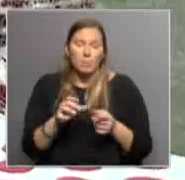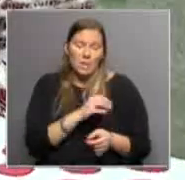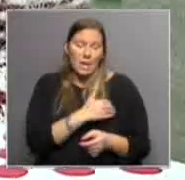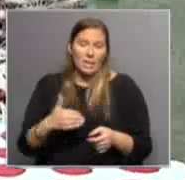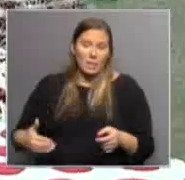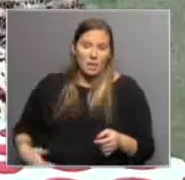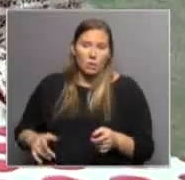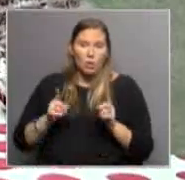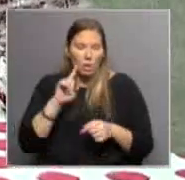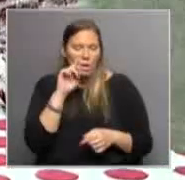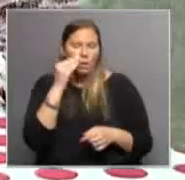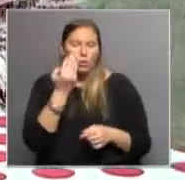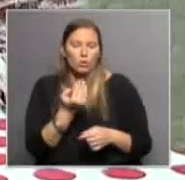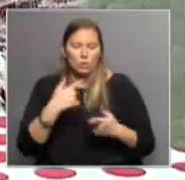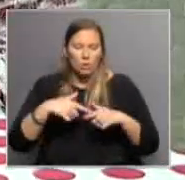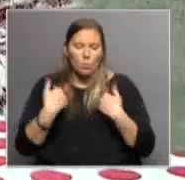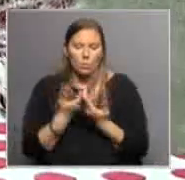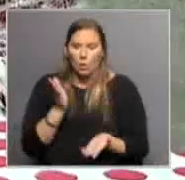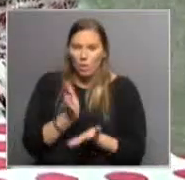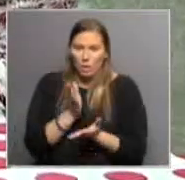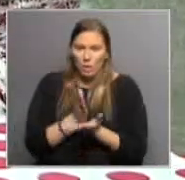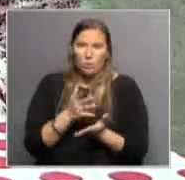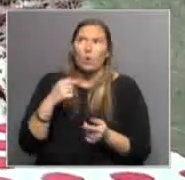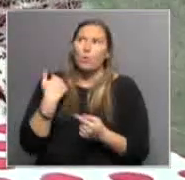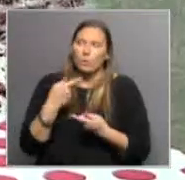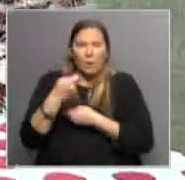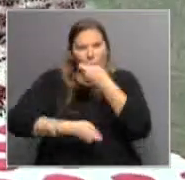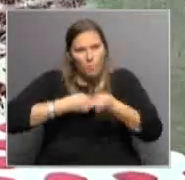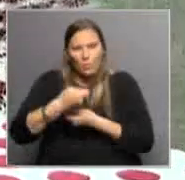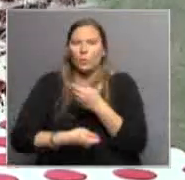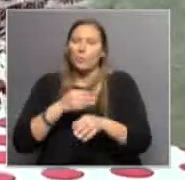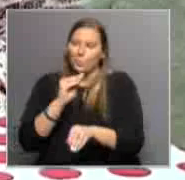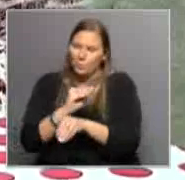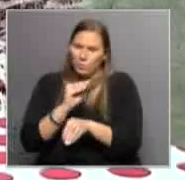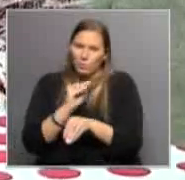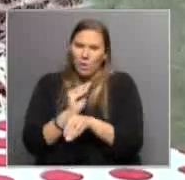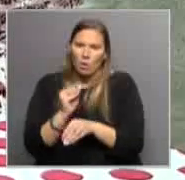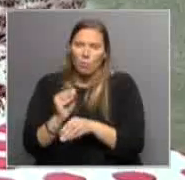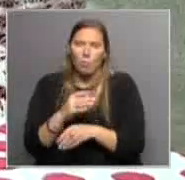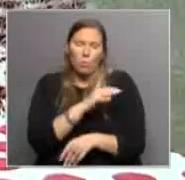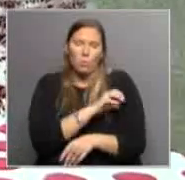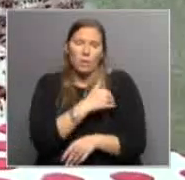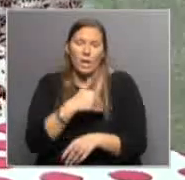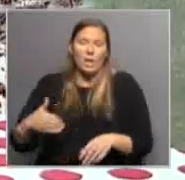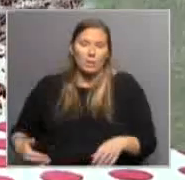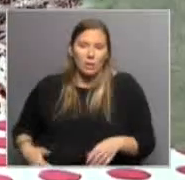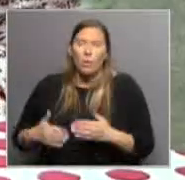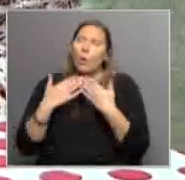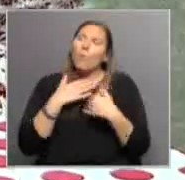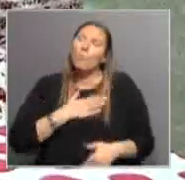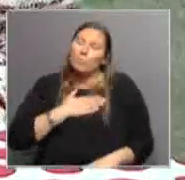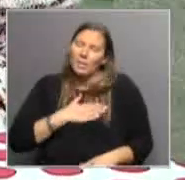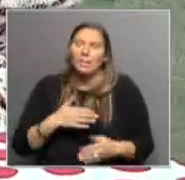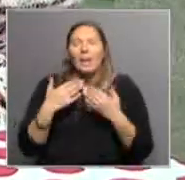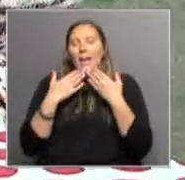sentido reconoce nuestra ciudadanía, reconoce nuestro aporte, reconoce nuestra cultura como parte de un Estado-nación. Beatriz, un placer la charla.